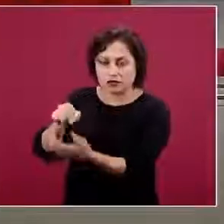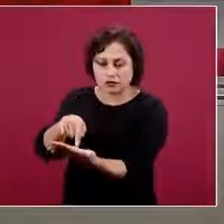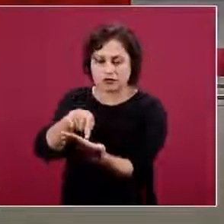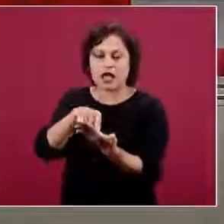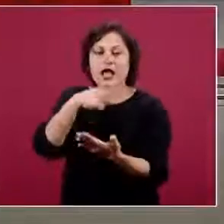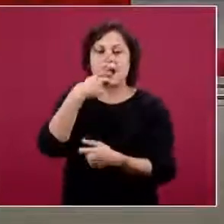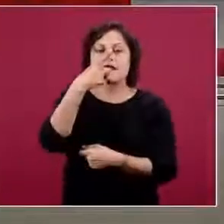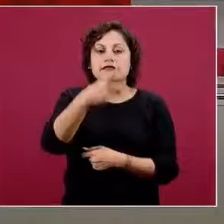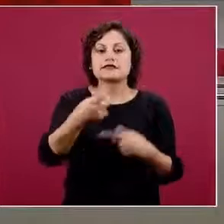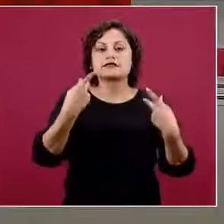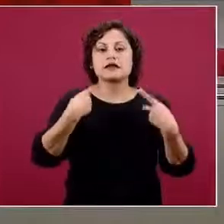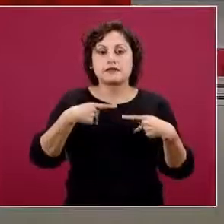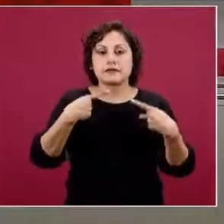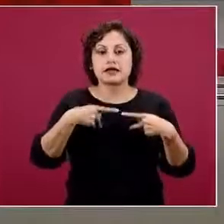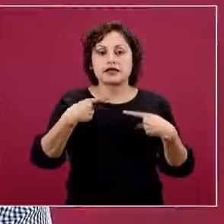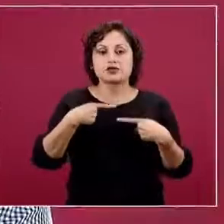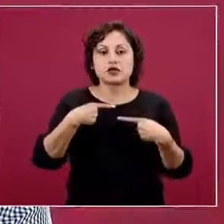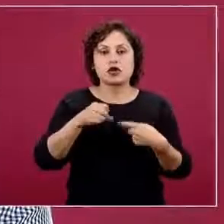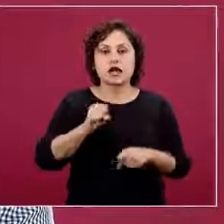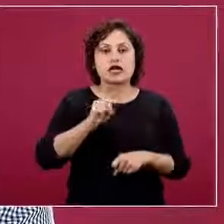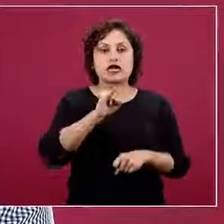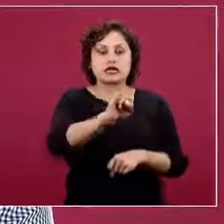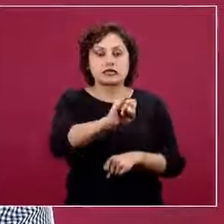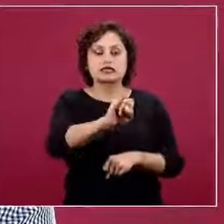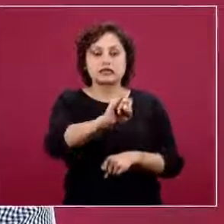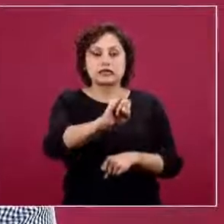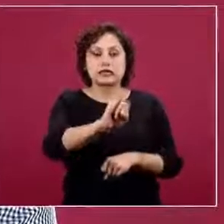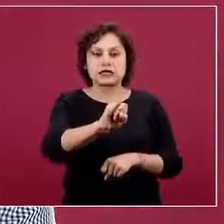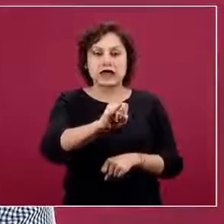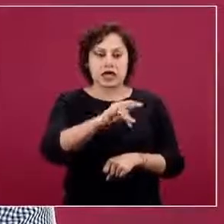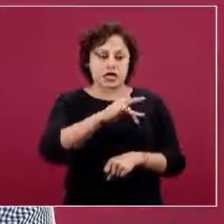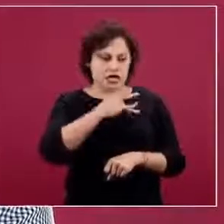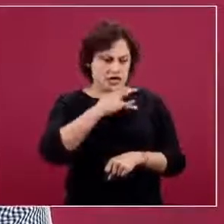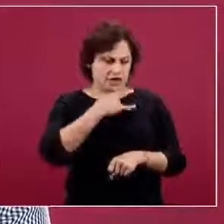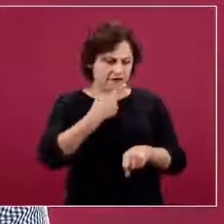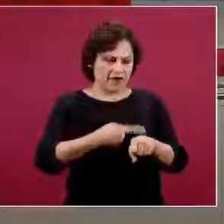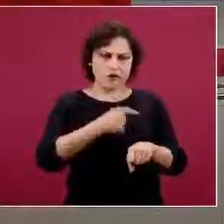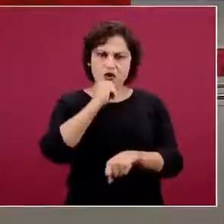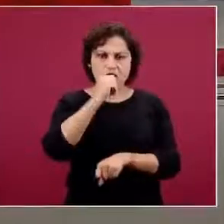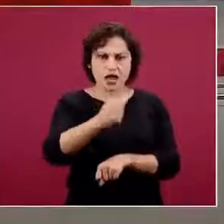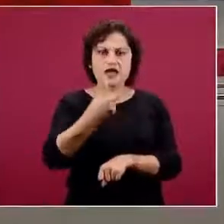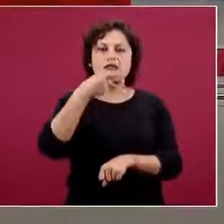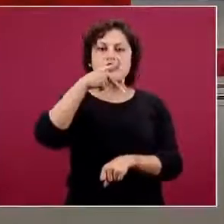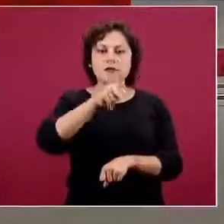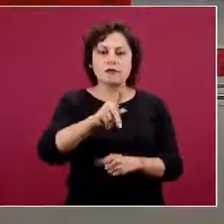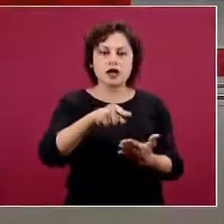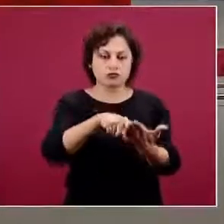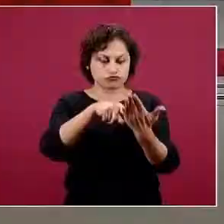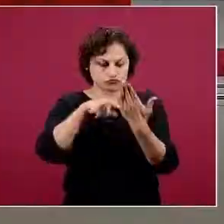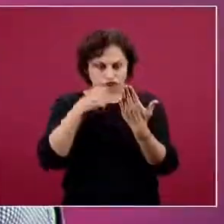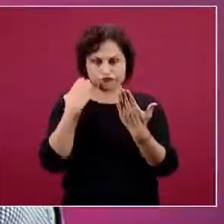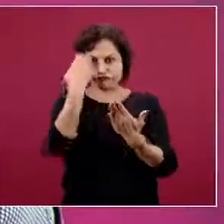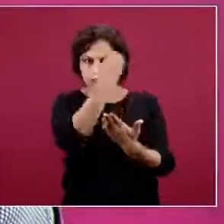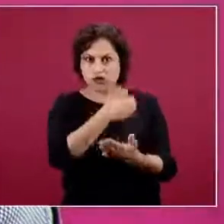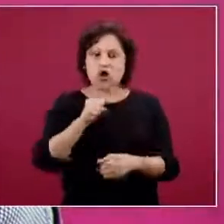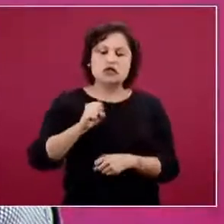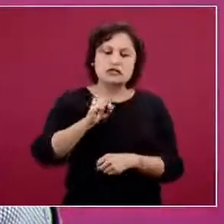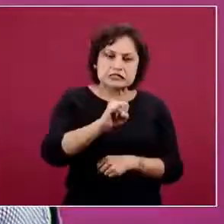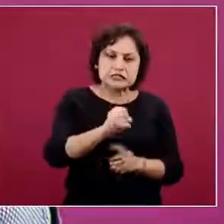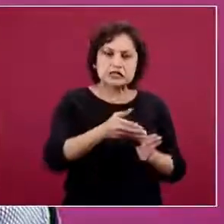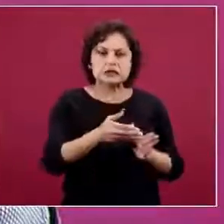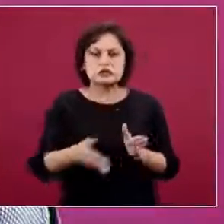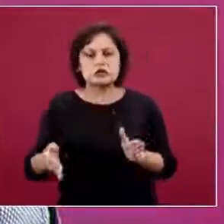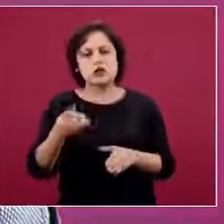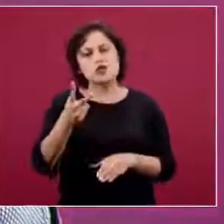se han mantenido positivas a la prueba, no enfermas, pero sí positivas a la prueba durante 2 o más de